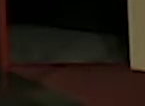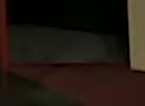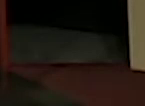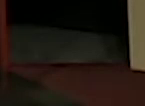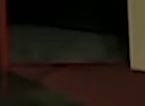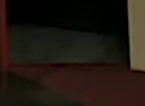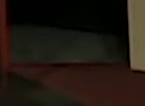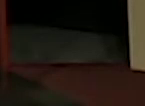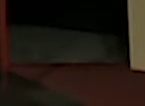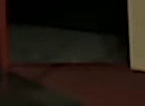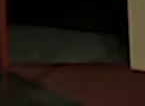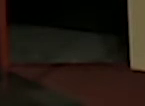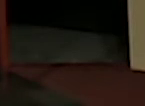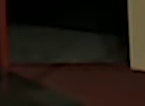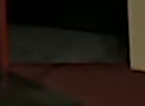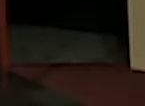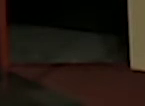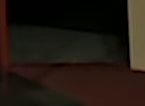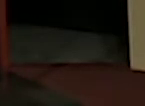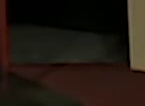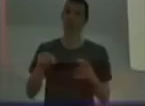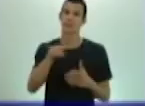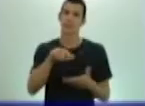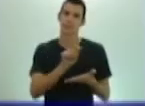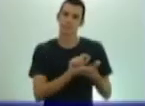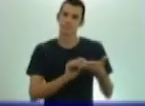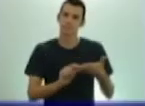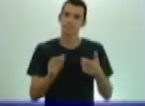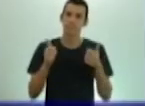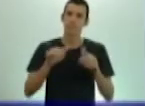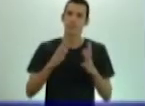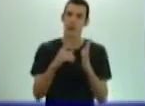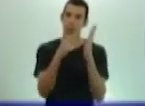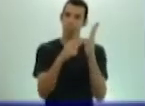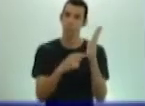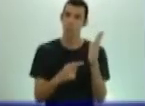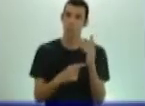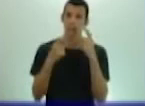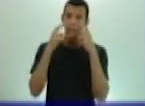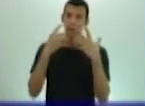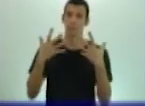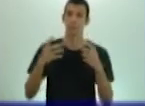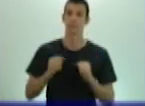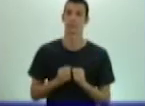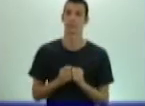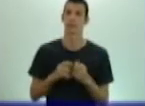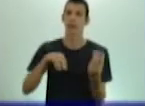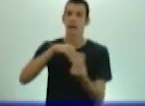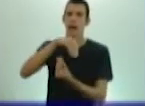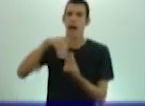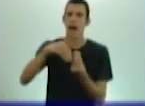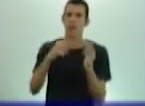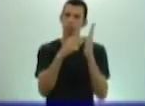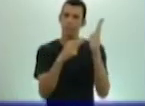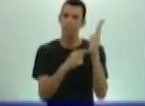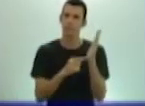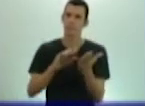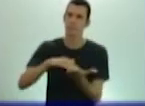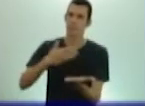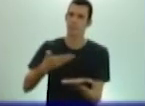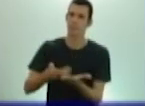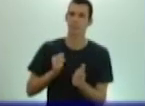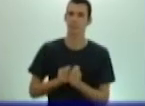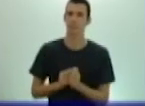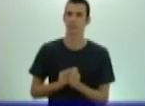Espero que hayan tenido tiempo de anotar en sus libretas cuáles fueron estas medidas. Es importante, estudiantes, que usted, porque además las actividades